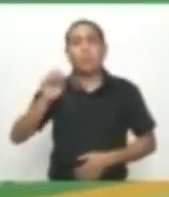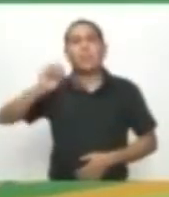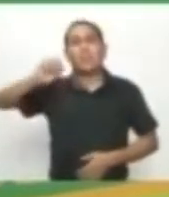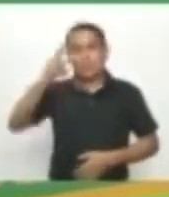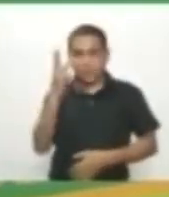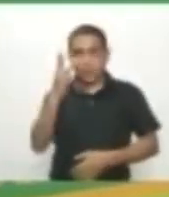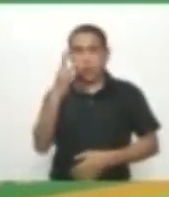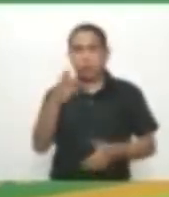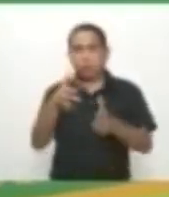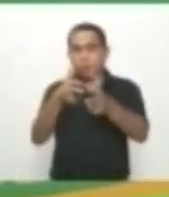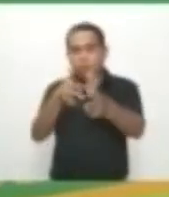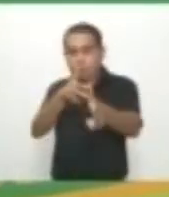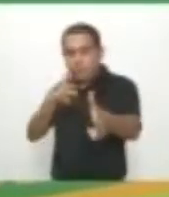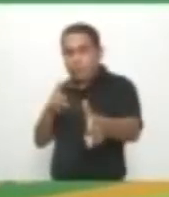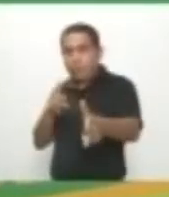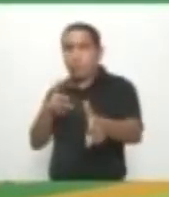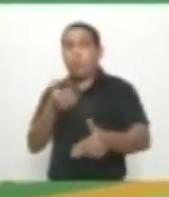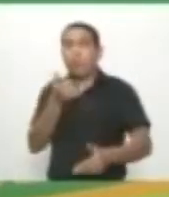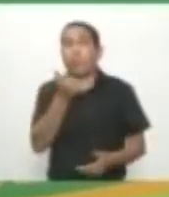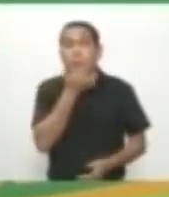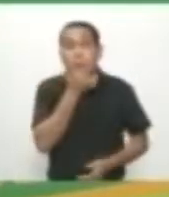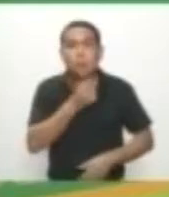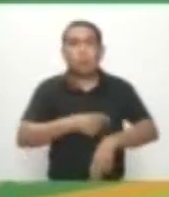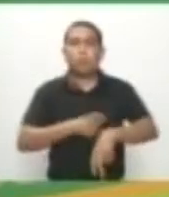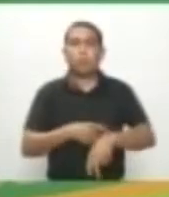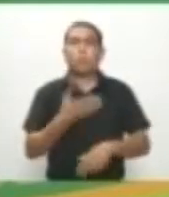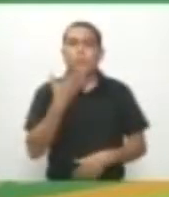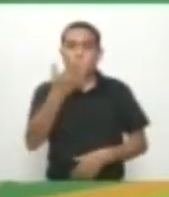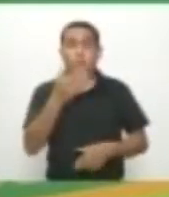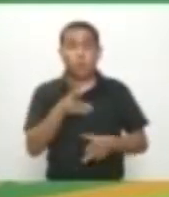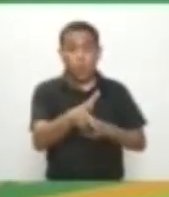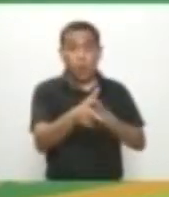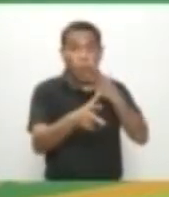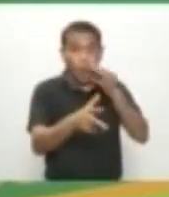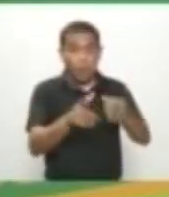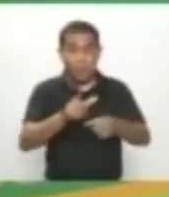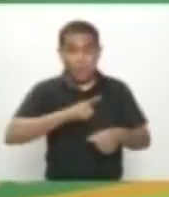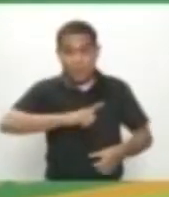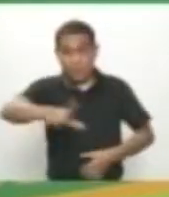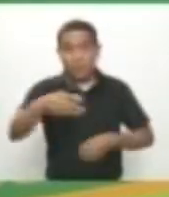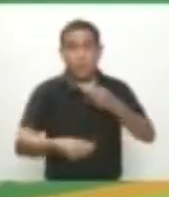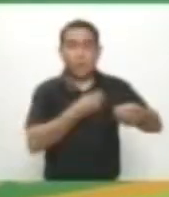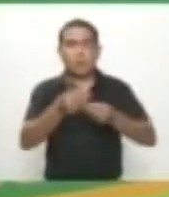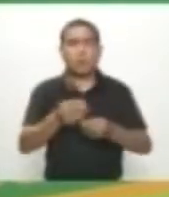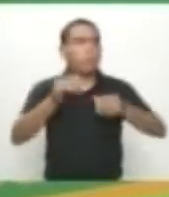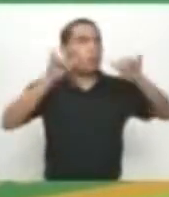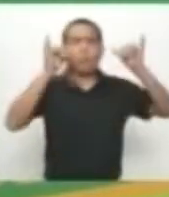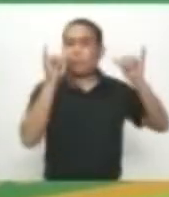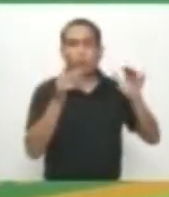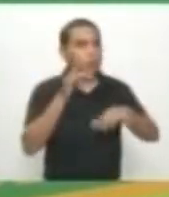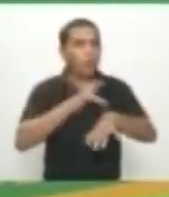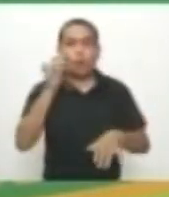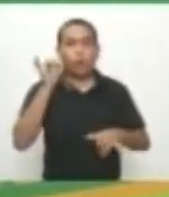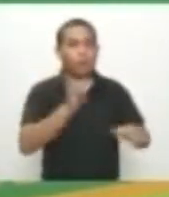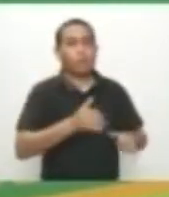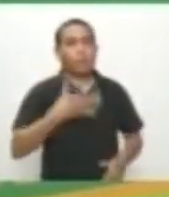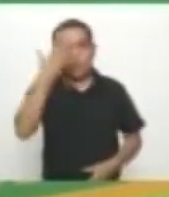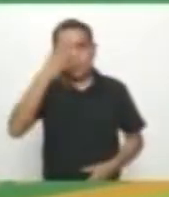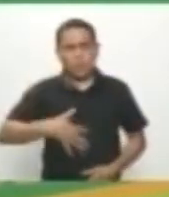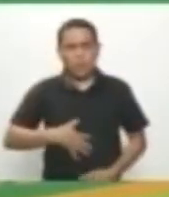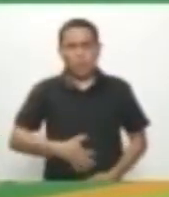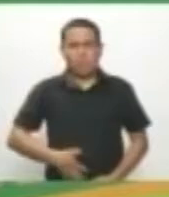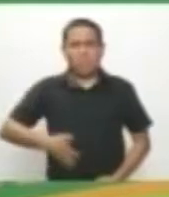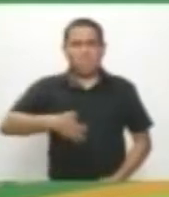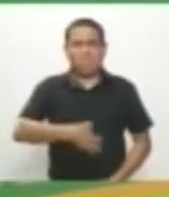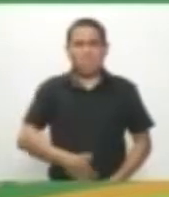de Landa, y descontó tiempo en una jornada en la que el líder Dumoulin tuvo que parar un rato problemas estomacales